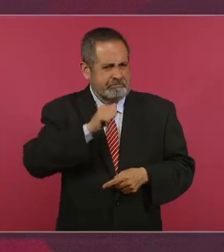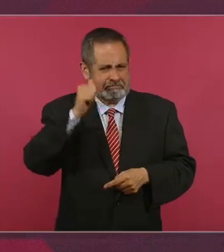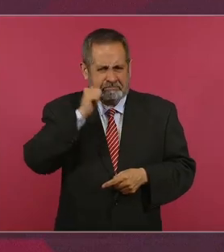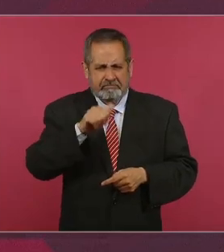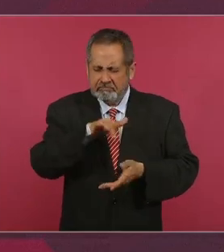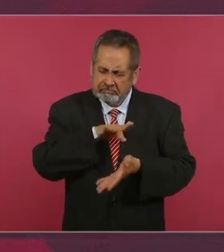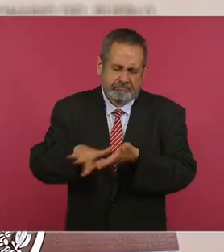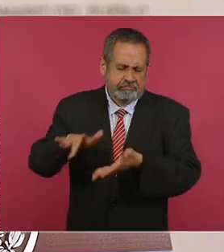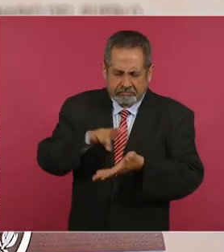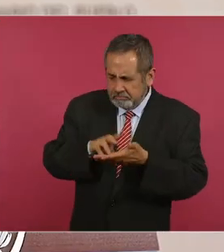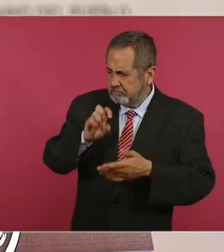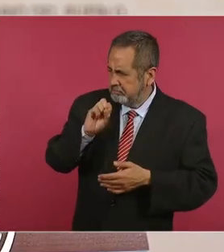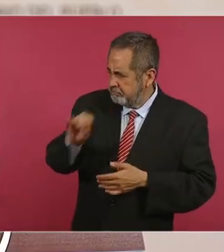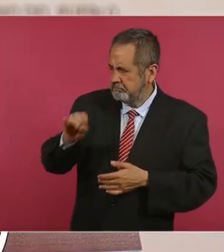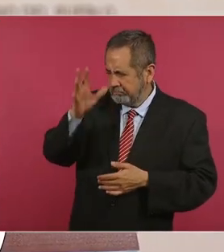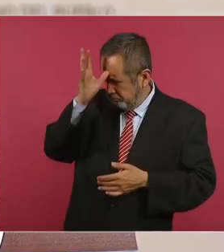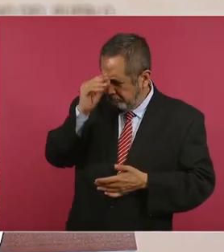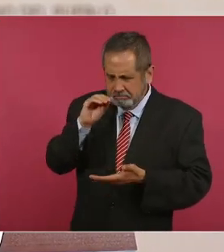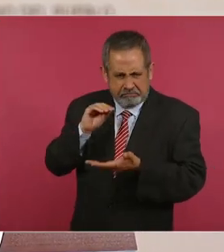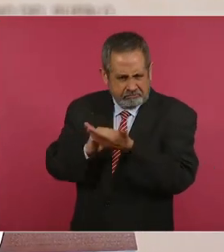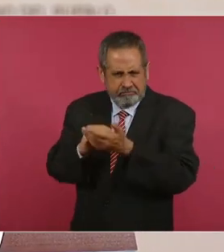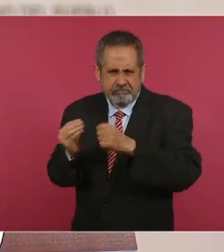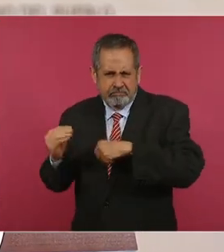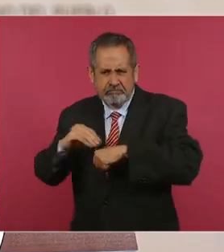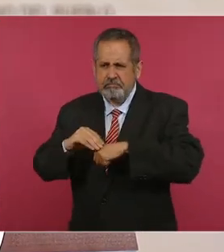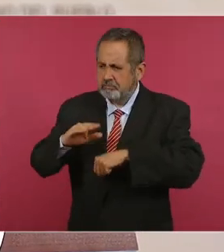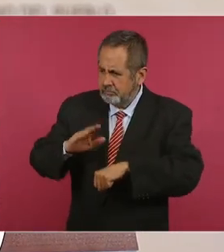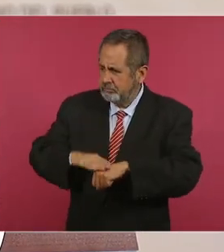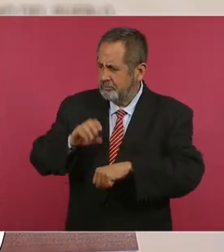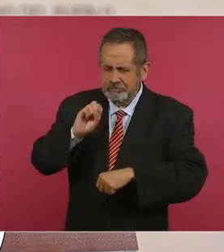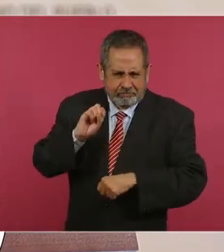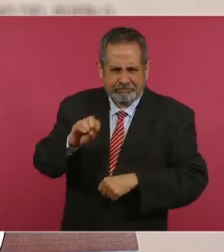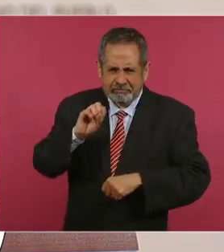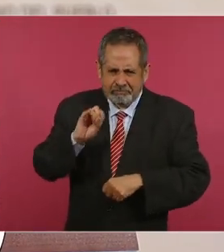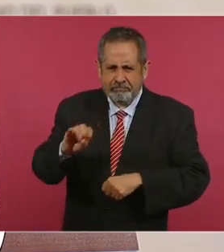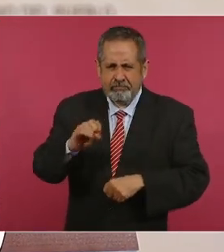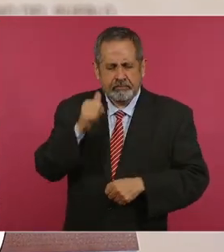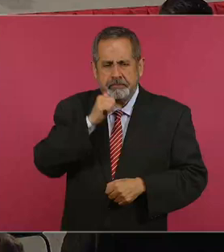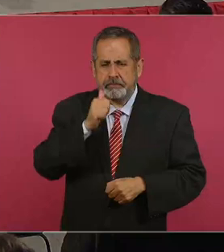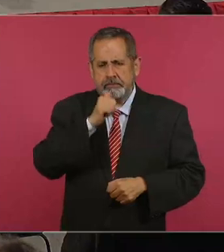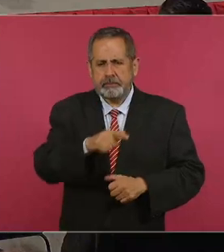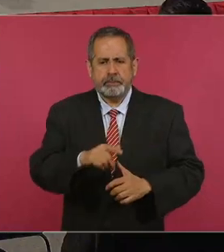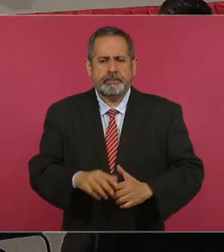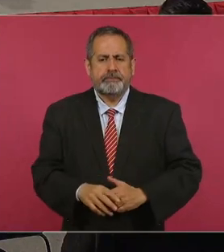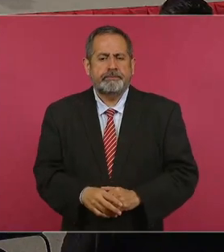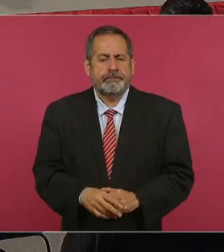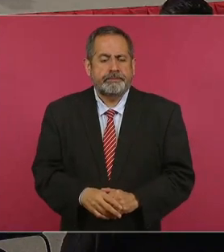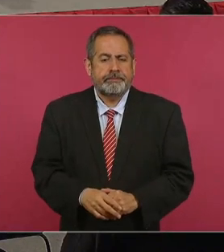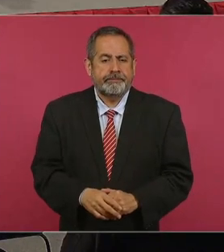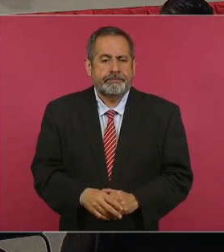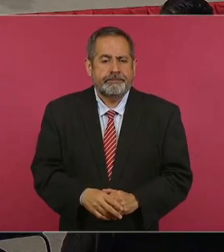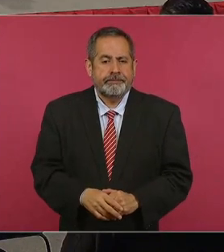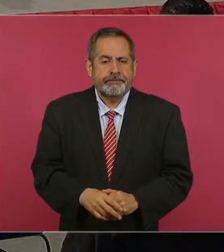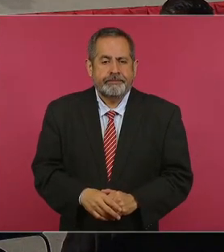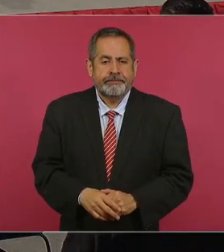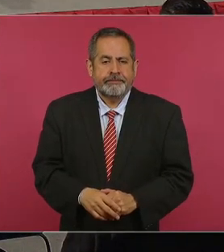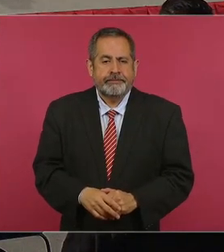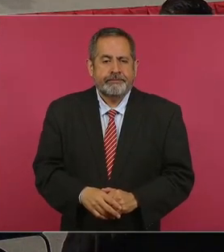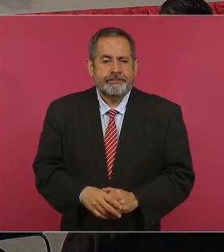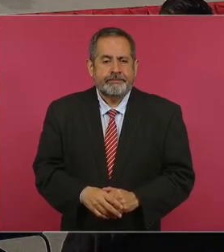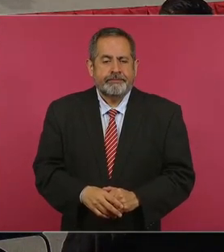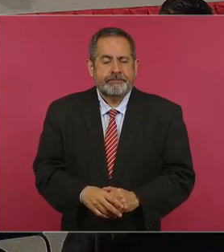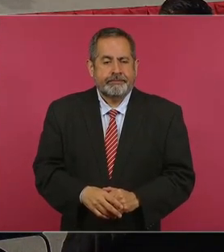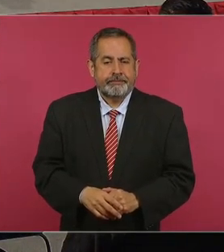empresarial ha ayudado en los incrementos salariales. Luego,